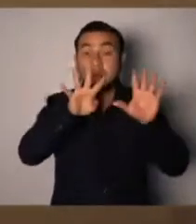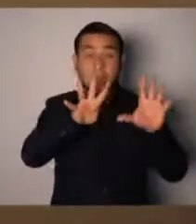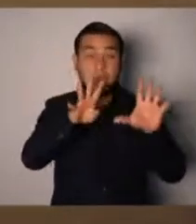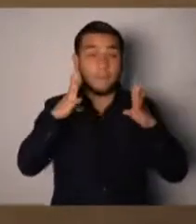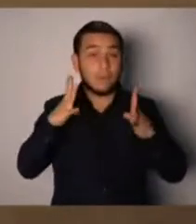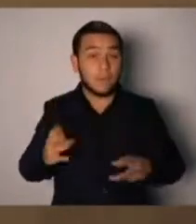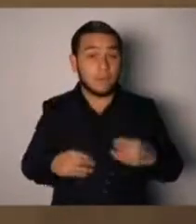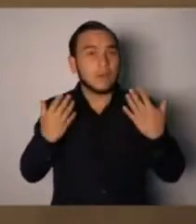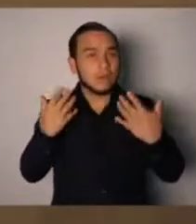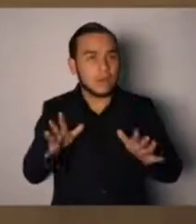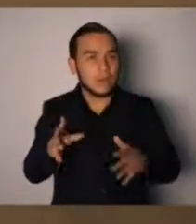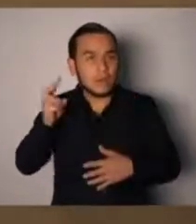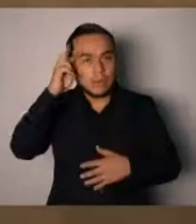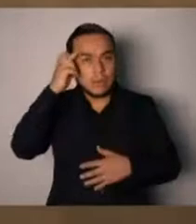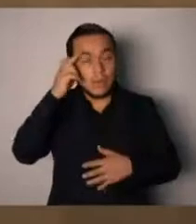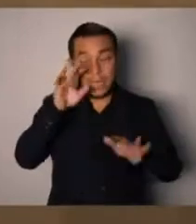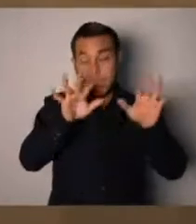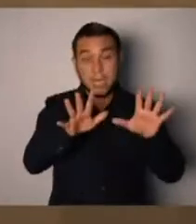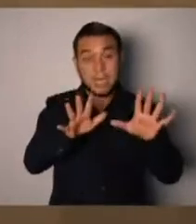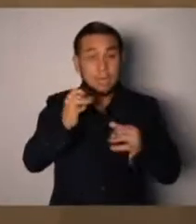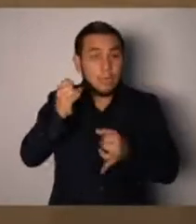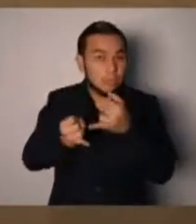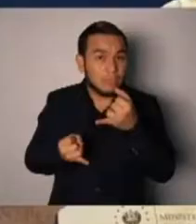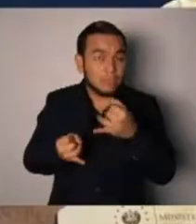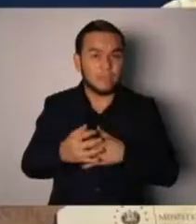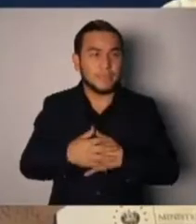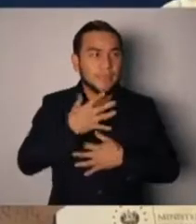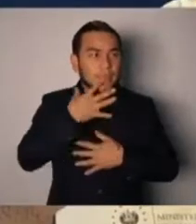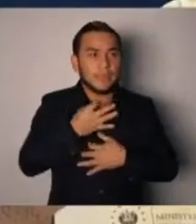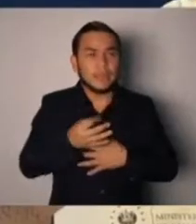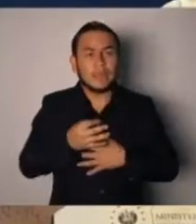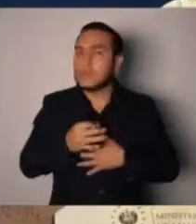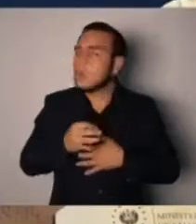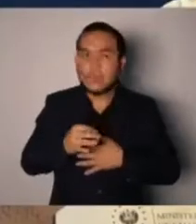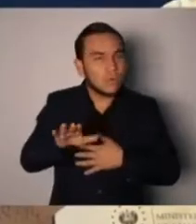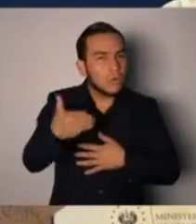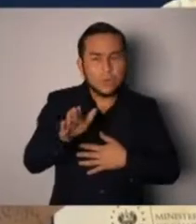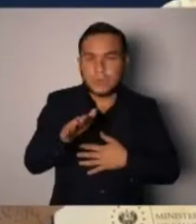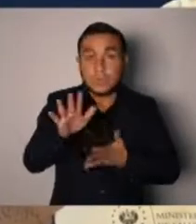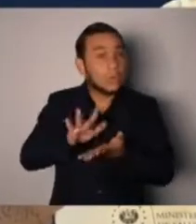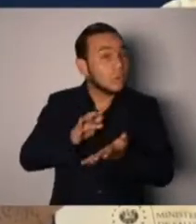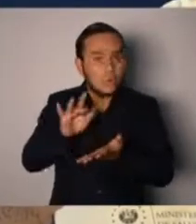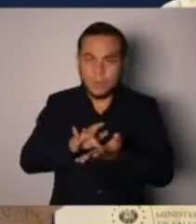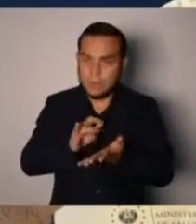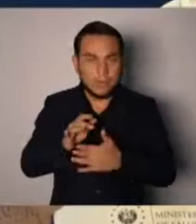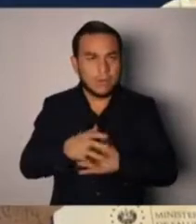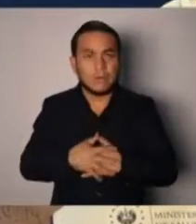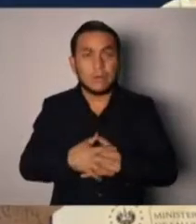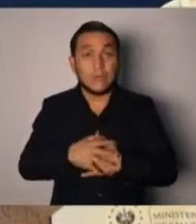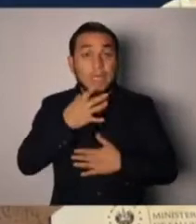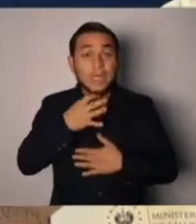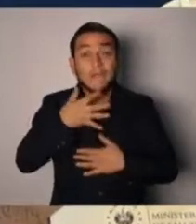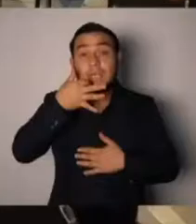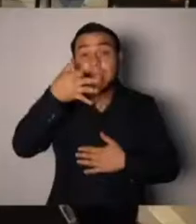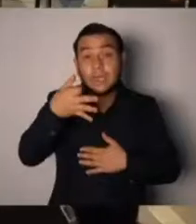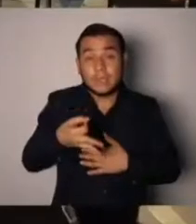a la décima es la densidad quedando los hoteles en hechos además más